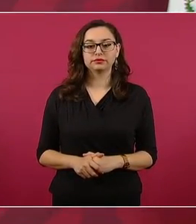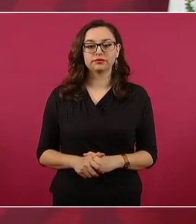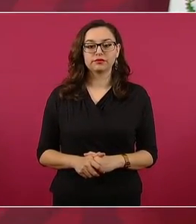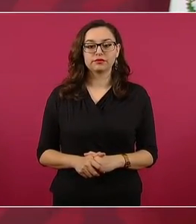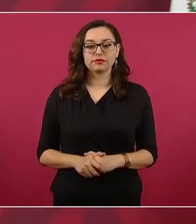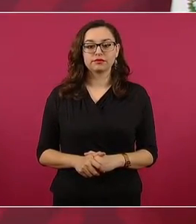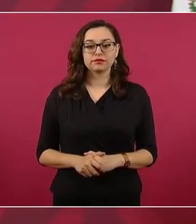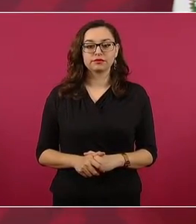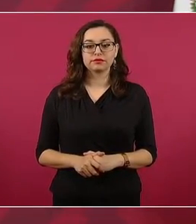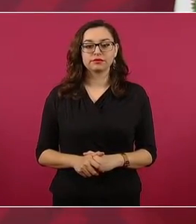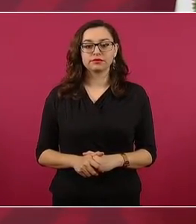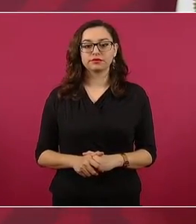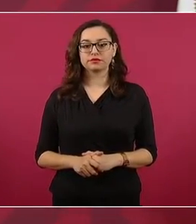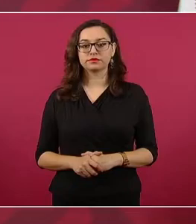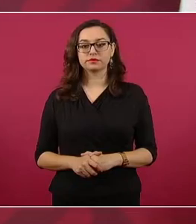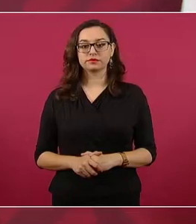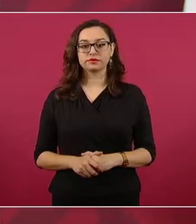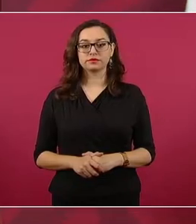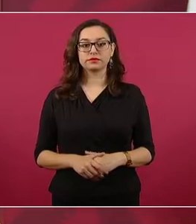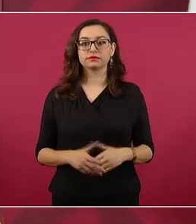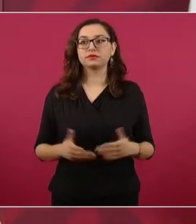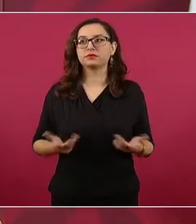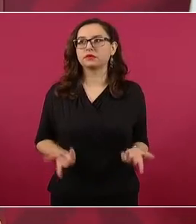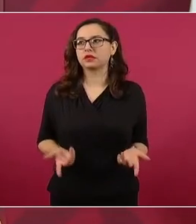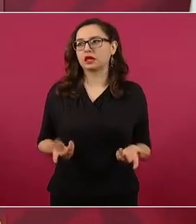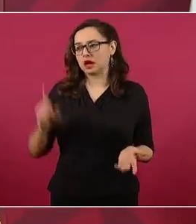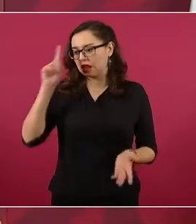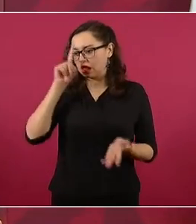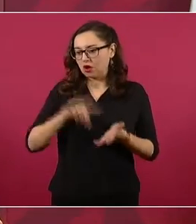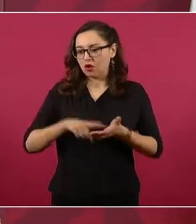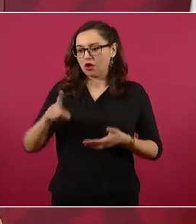porque los iban a jubilar a los